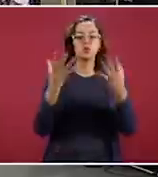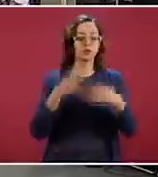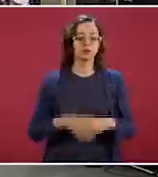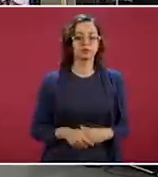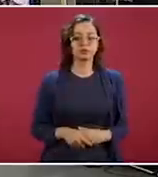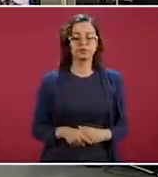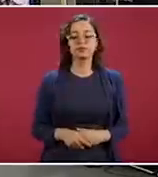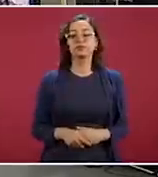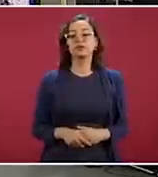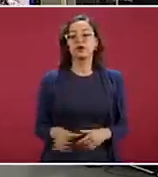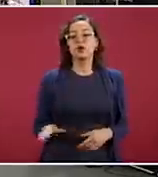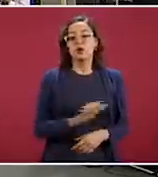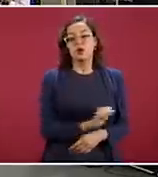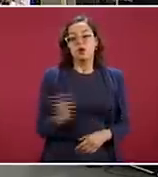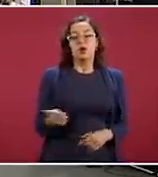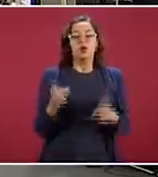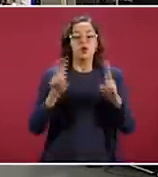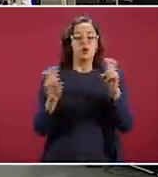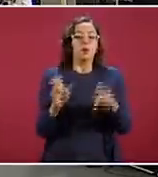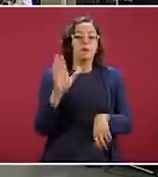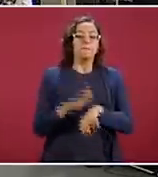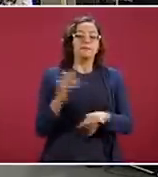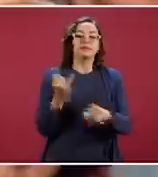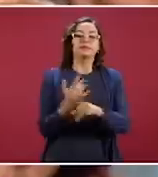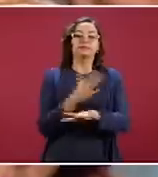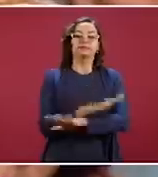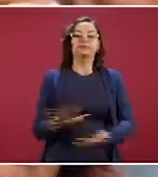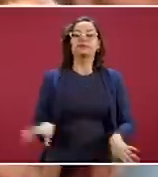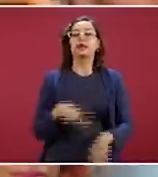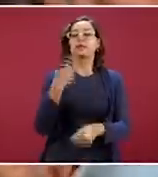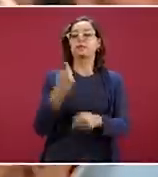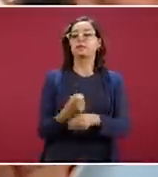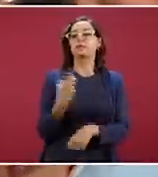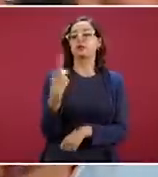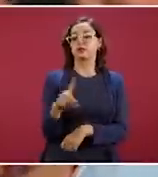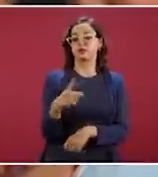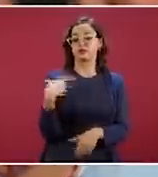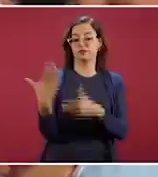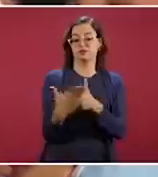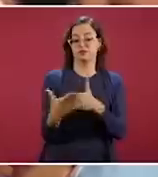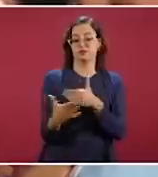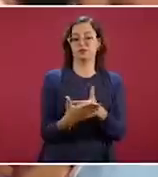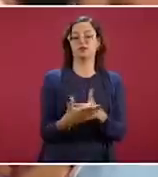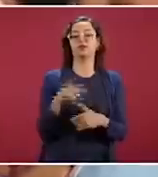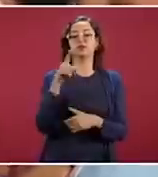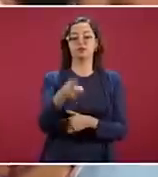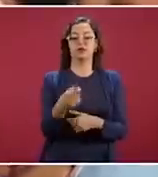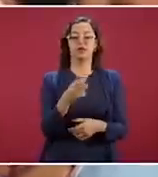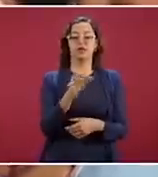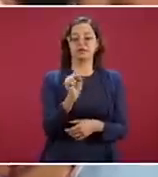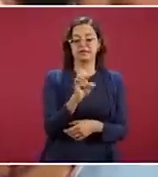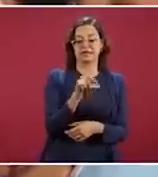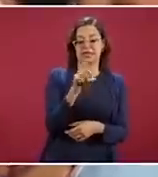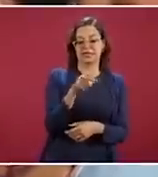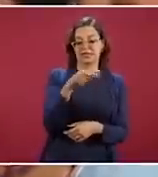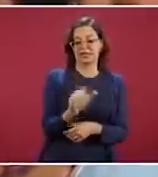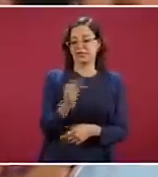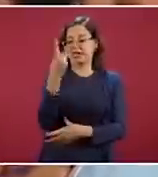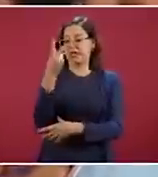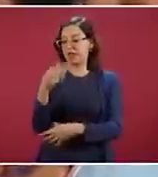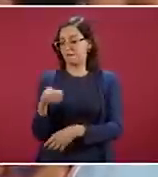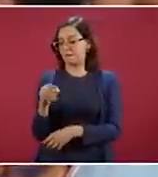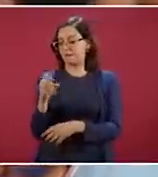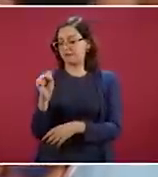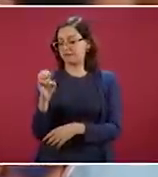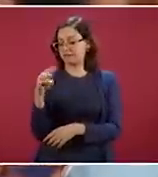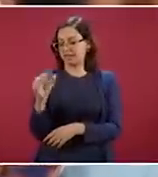lado, señor presidente, tenemos información de que el 1 de diciembre usted anunciará la fusión de la Sedena con la Marina. Quisiera